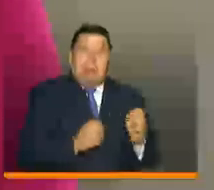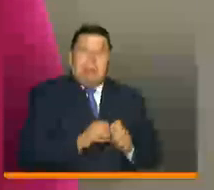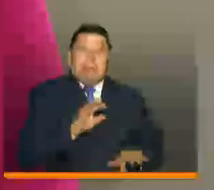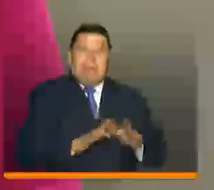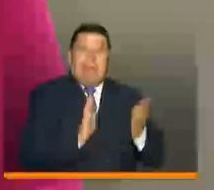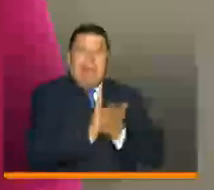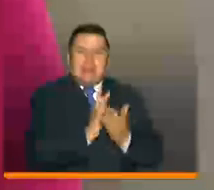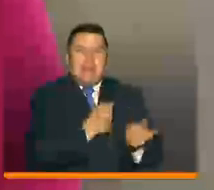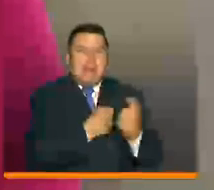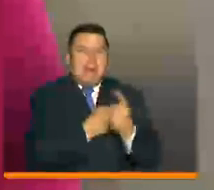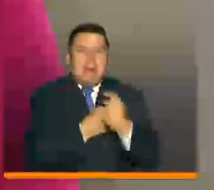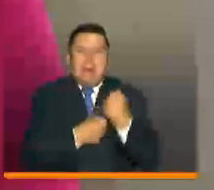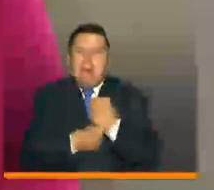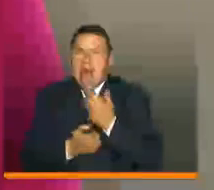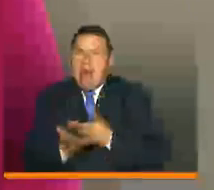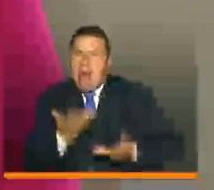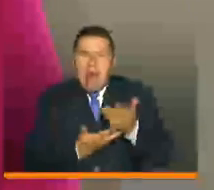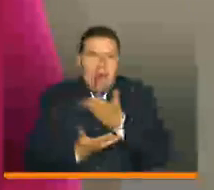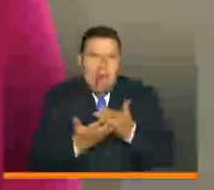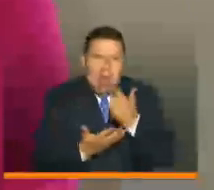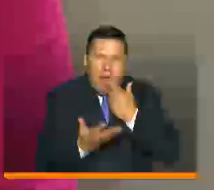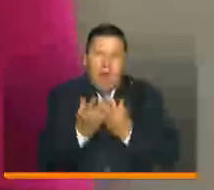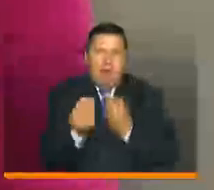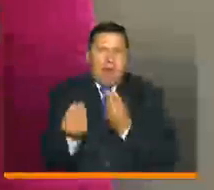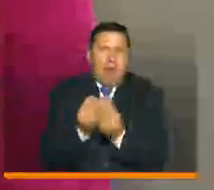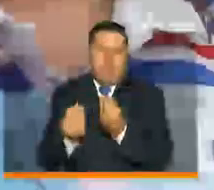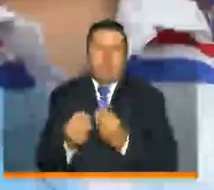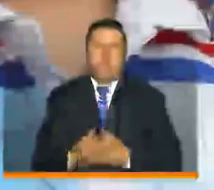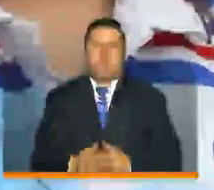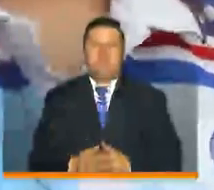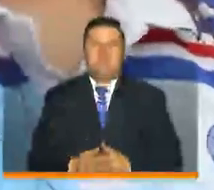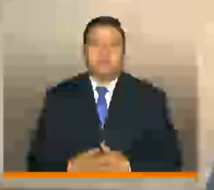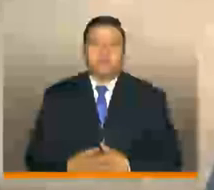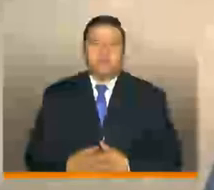de educación ya trabajando en los pilotos de alternancia.